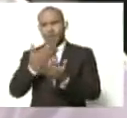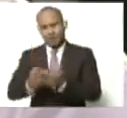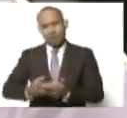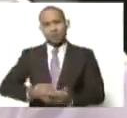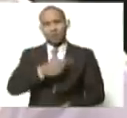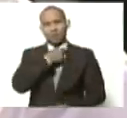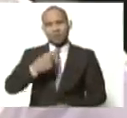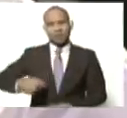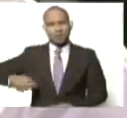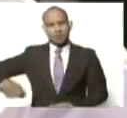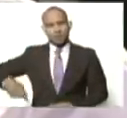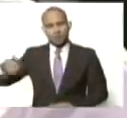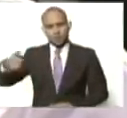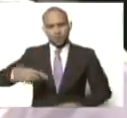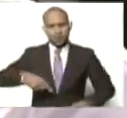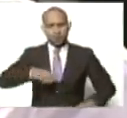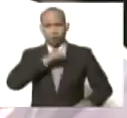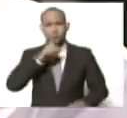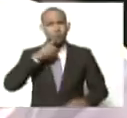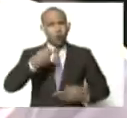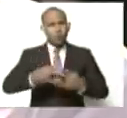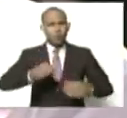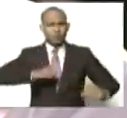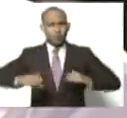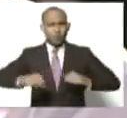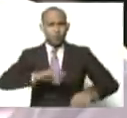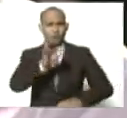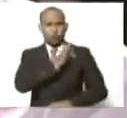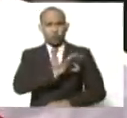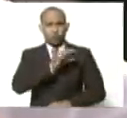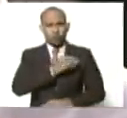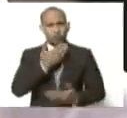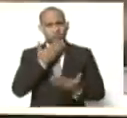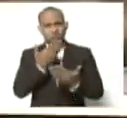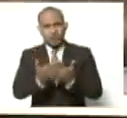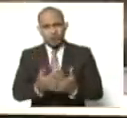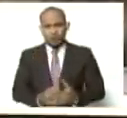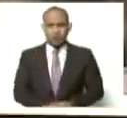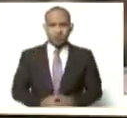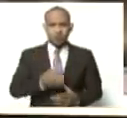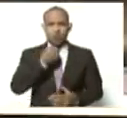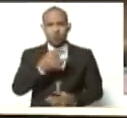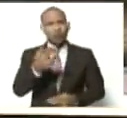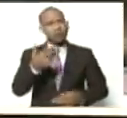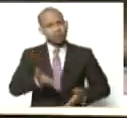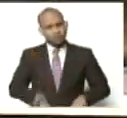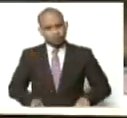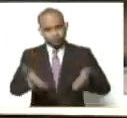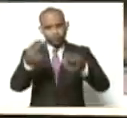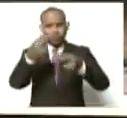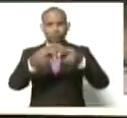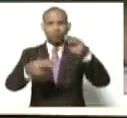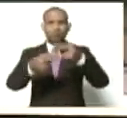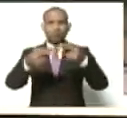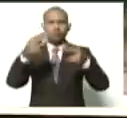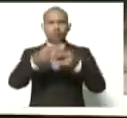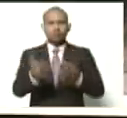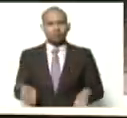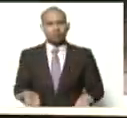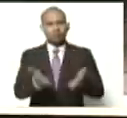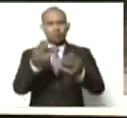de estos movimientos sociales, esta oportunidad que le está generando al pueblo venezolano. Bueno, a construir,